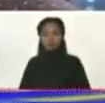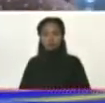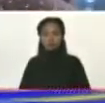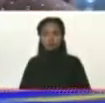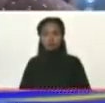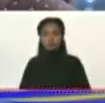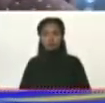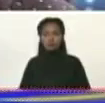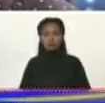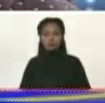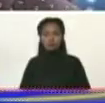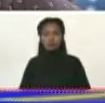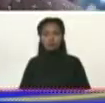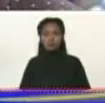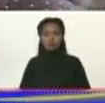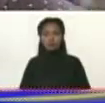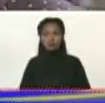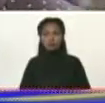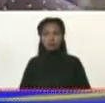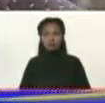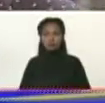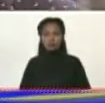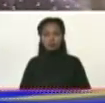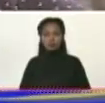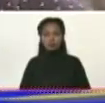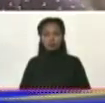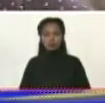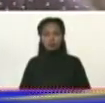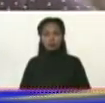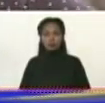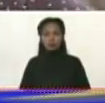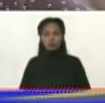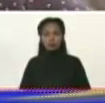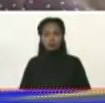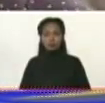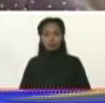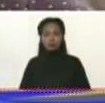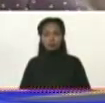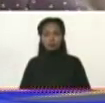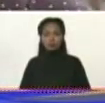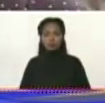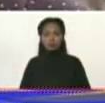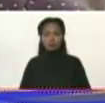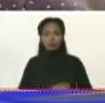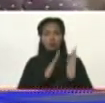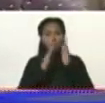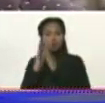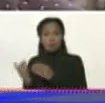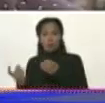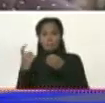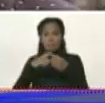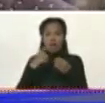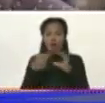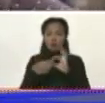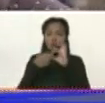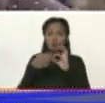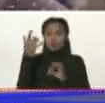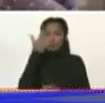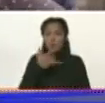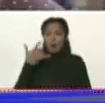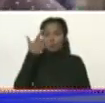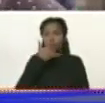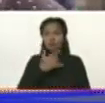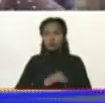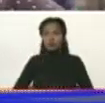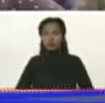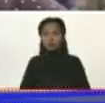Une organisation qui est membre de l'Union africaine. Una organización que es miembro de la Unión Africana. Et